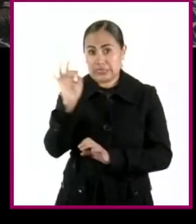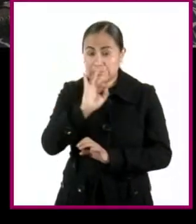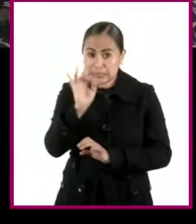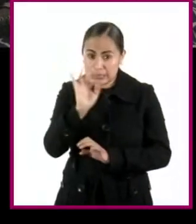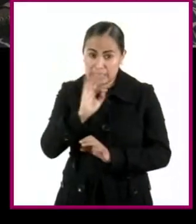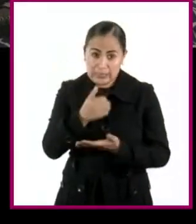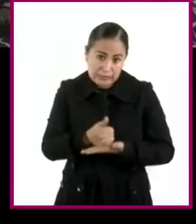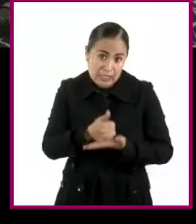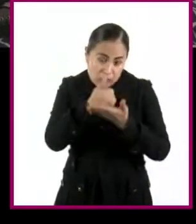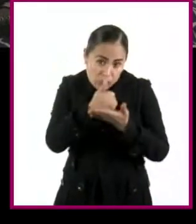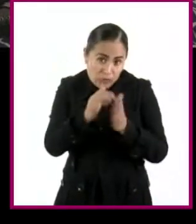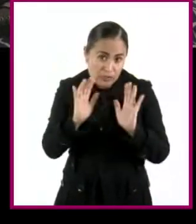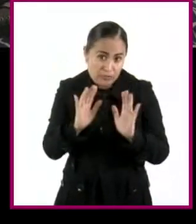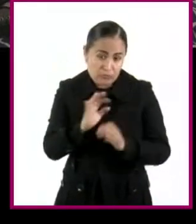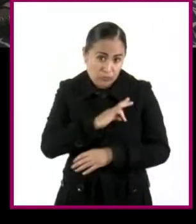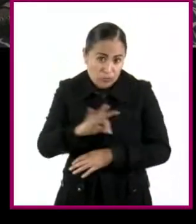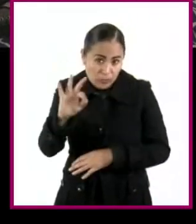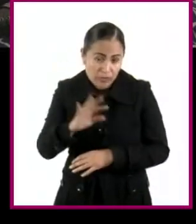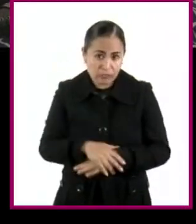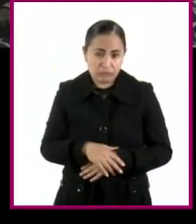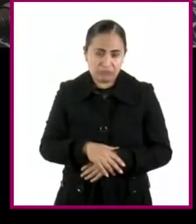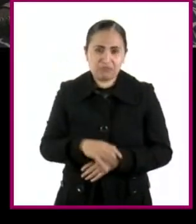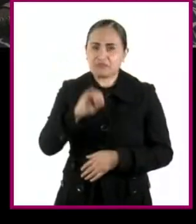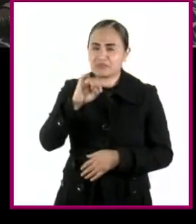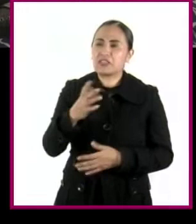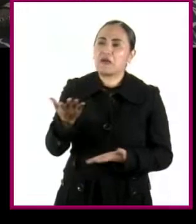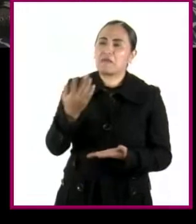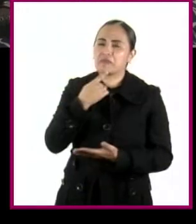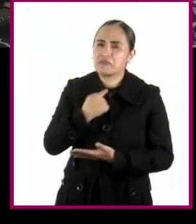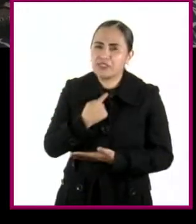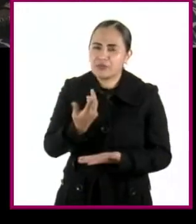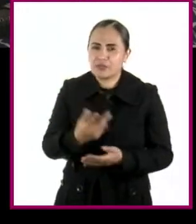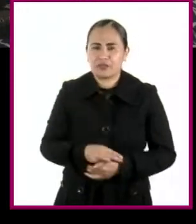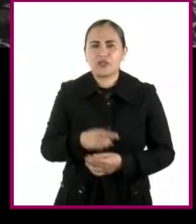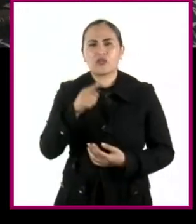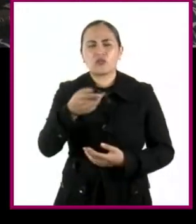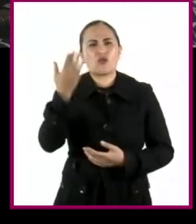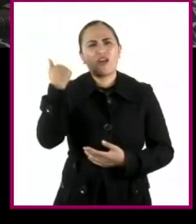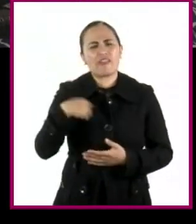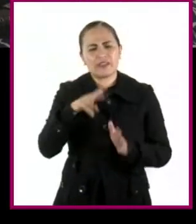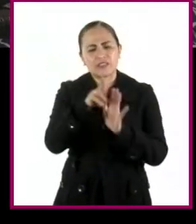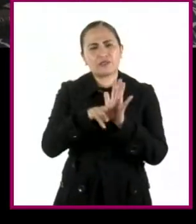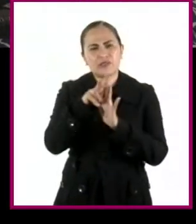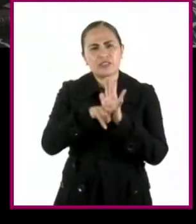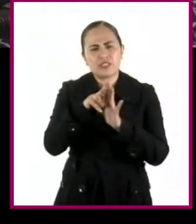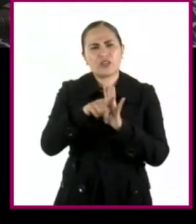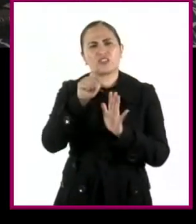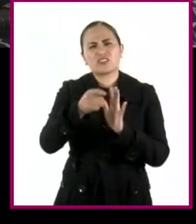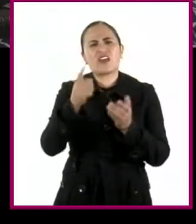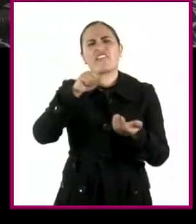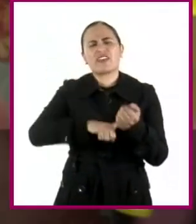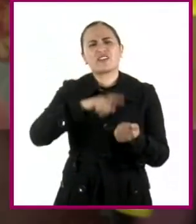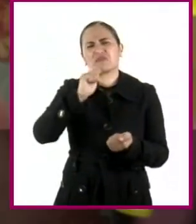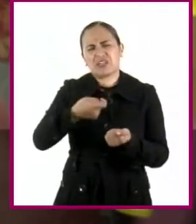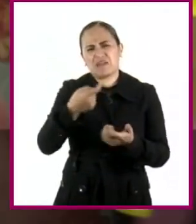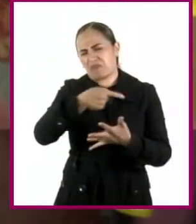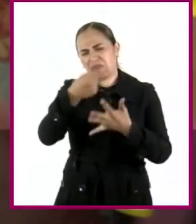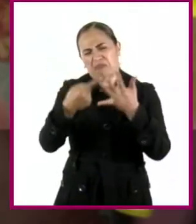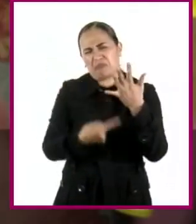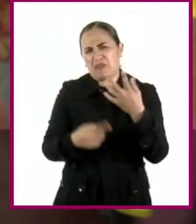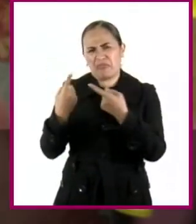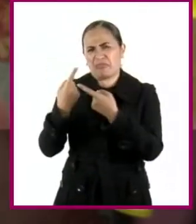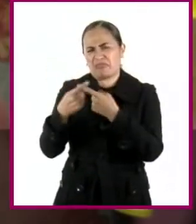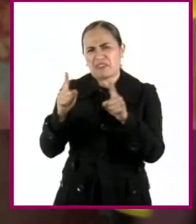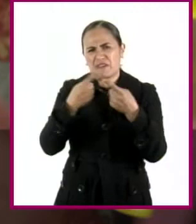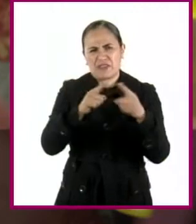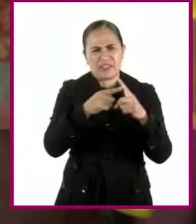en grande? Ok, sigue hablando. ¿Qué estabas viendo en el cel? Pues ya sabes, un poco de todo. Pero